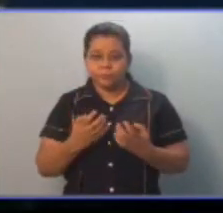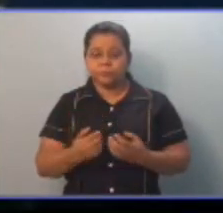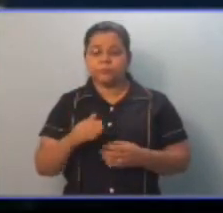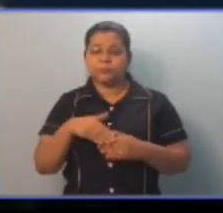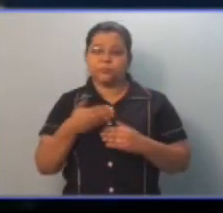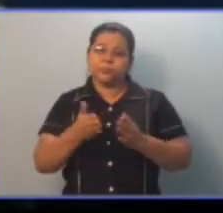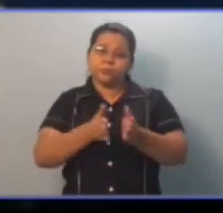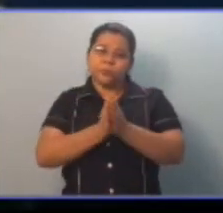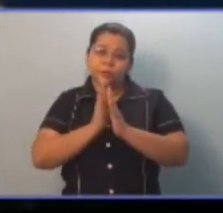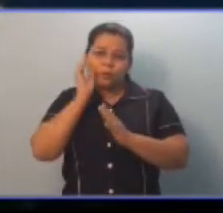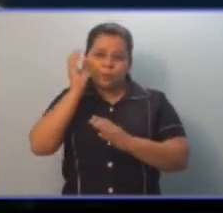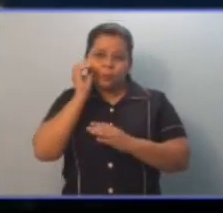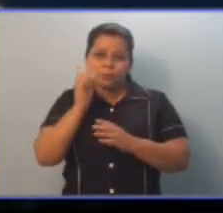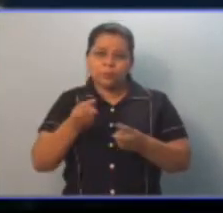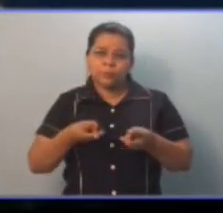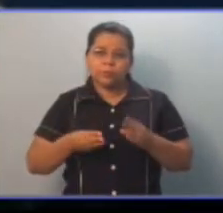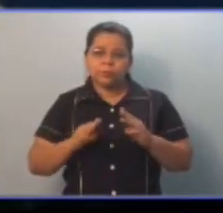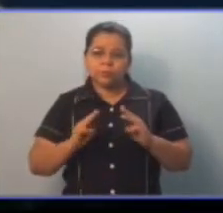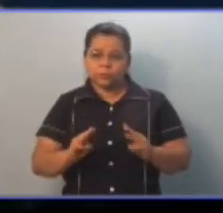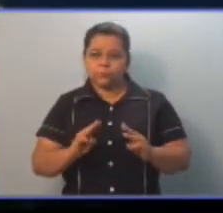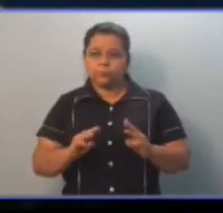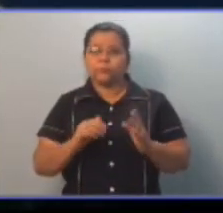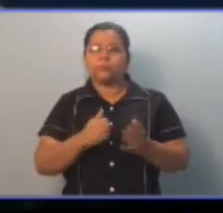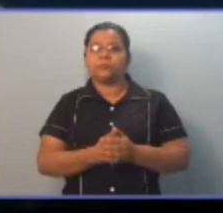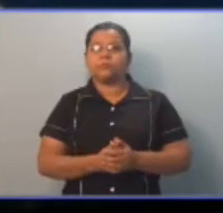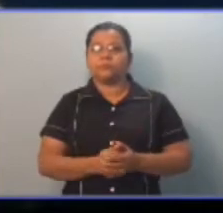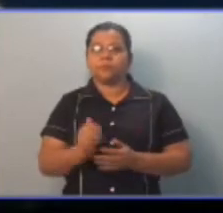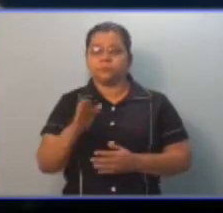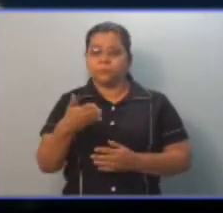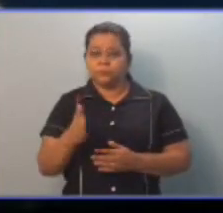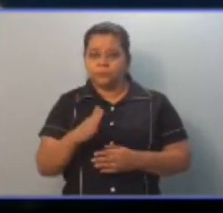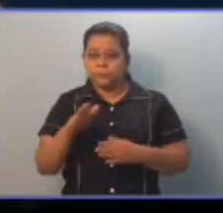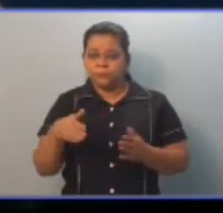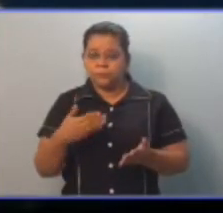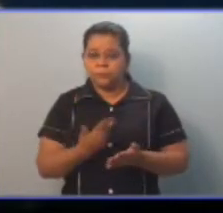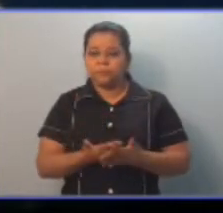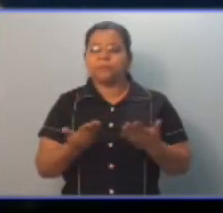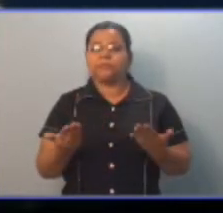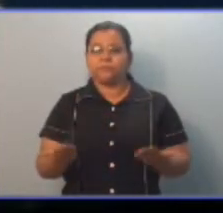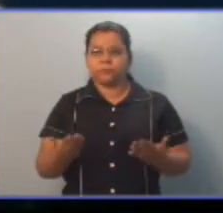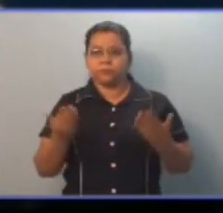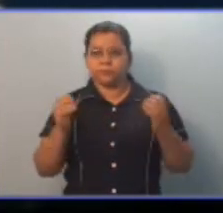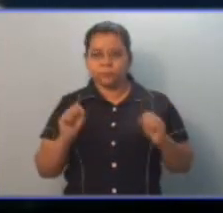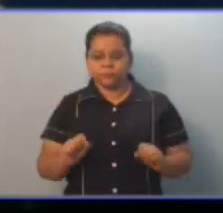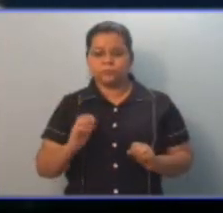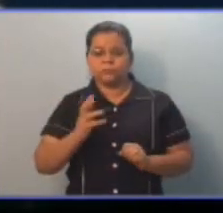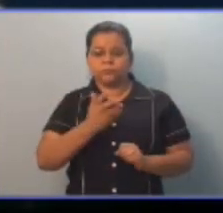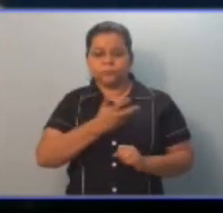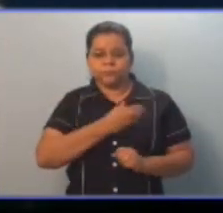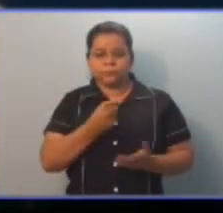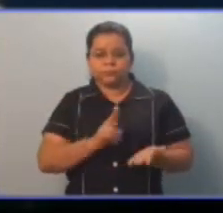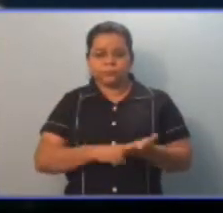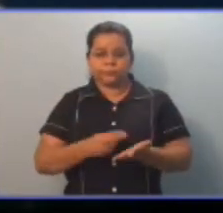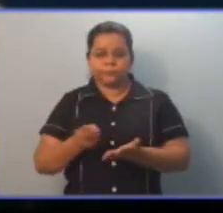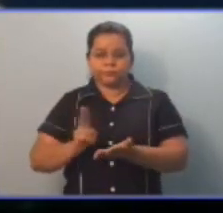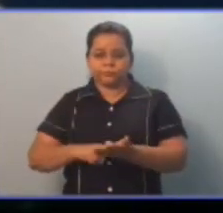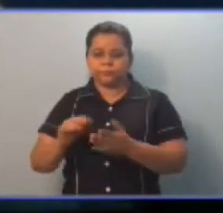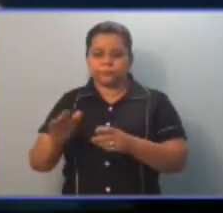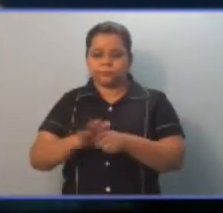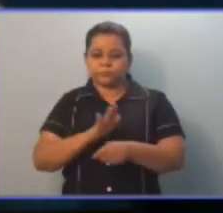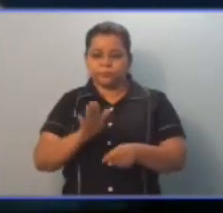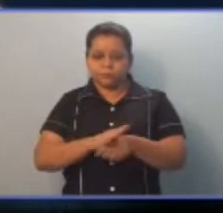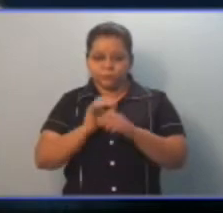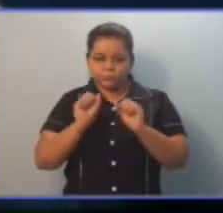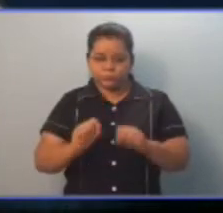de pedirle opinión sobre los mecanismos utilizados en cuanto a cómo se configuraron las firmas necesarias para emitir el